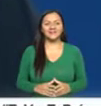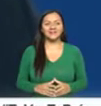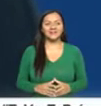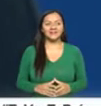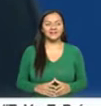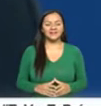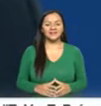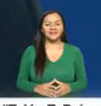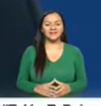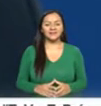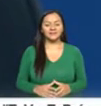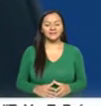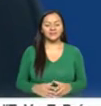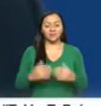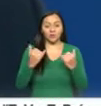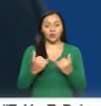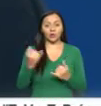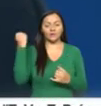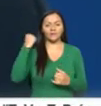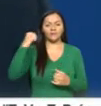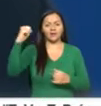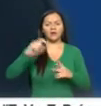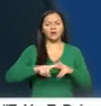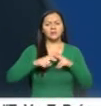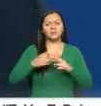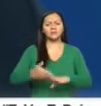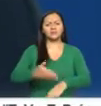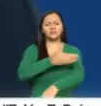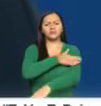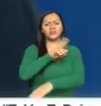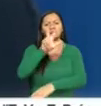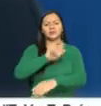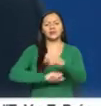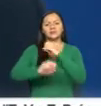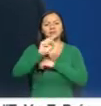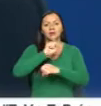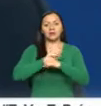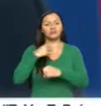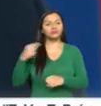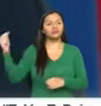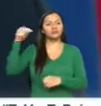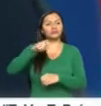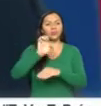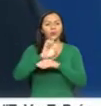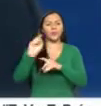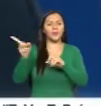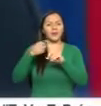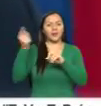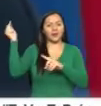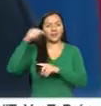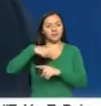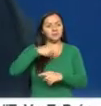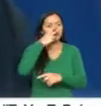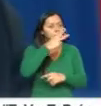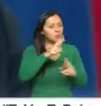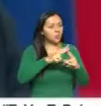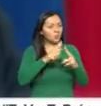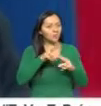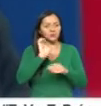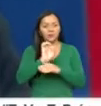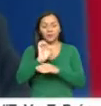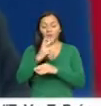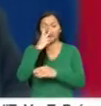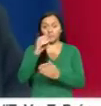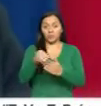Bolívar! Este viaje empezó hace 3 años cuando vine a este país por primera vez y me presentaron